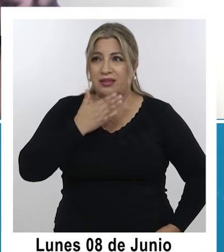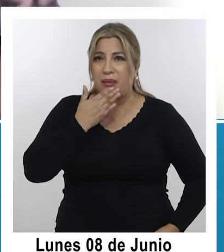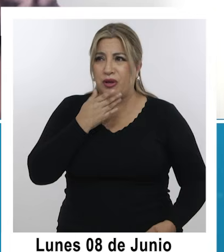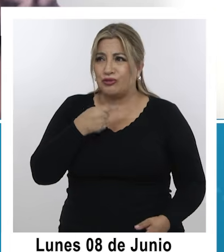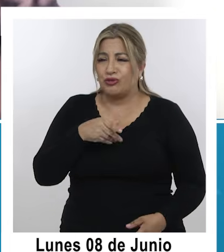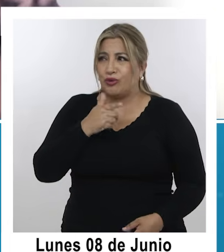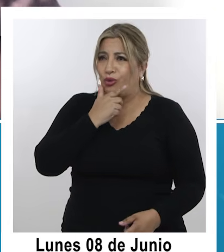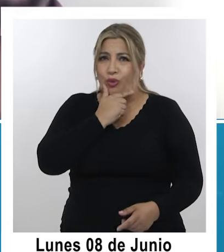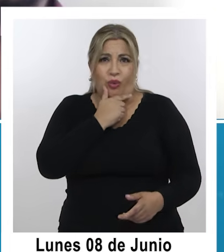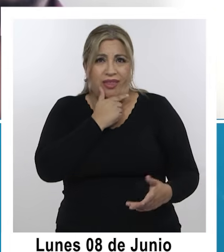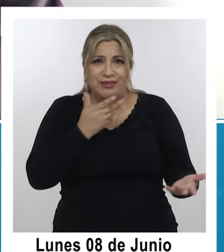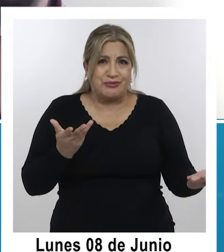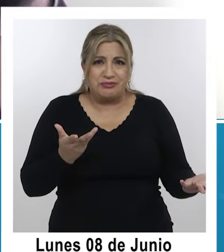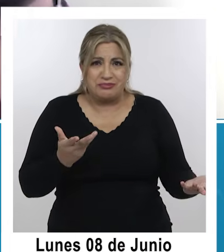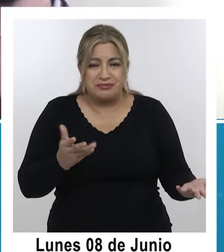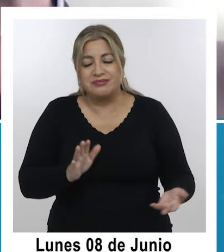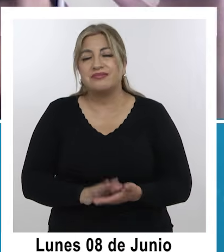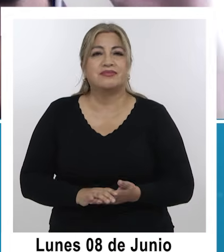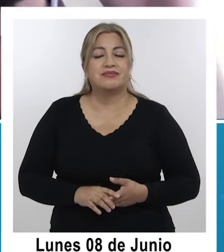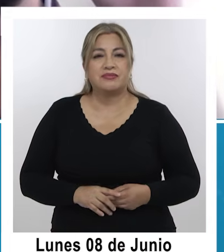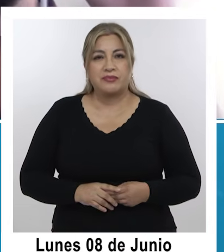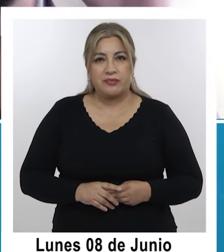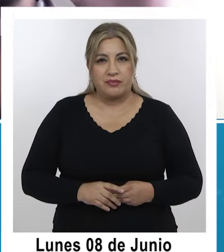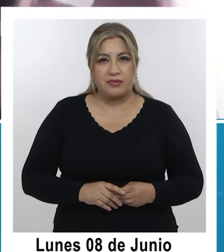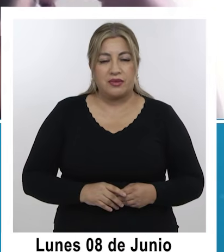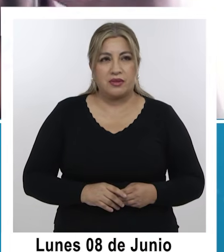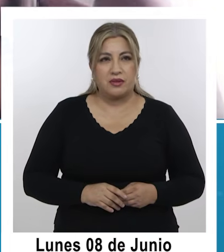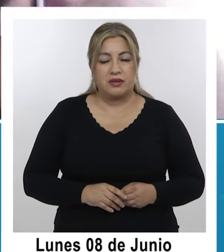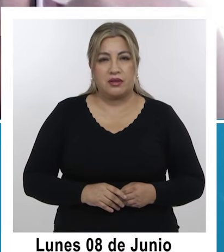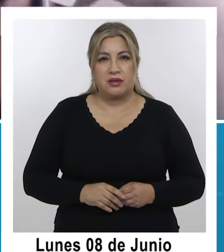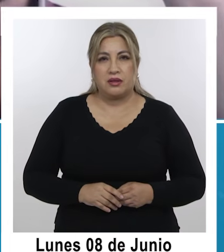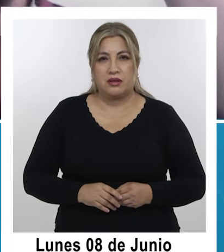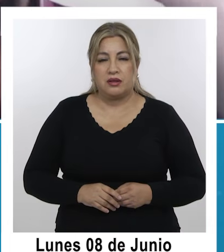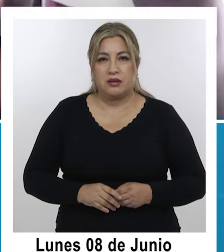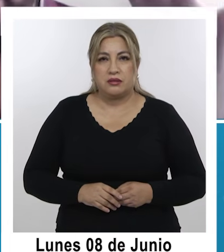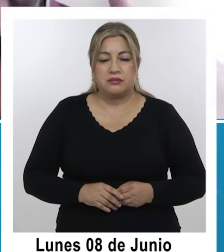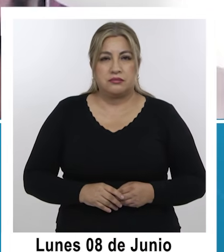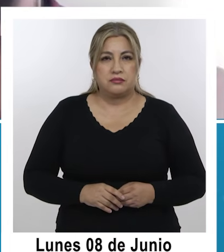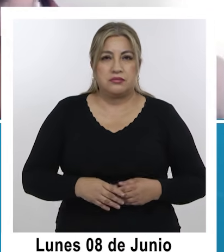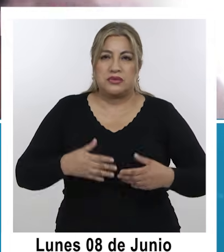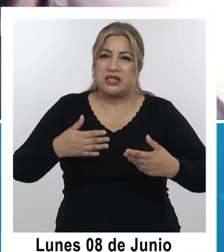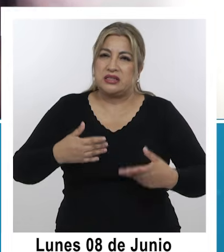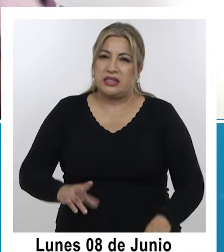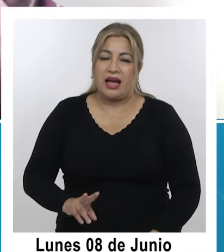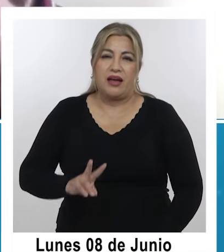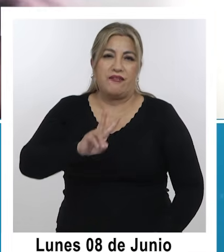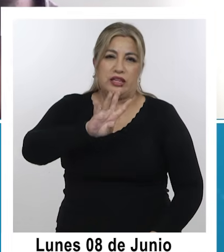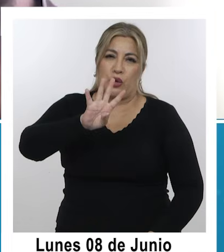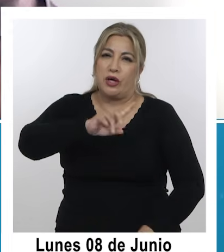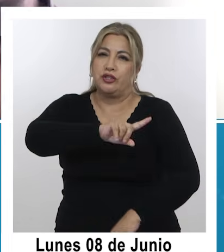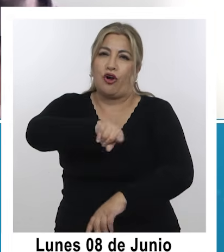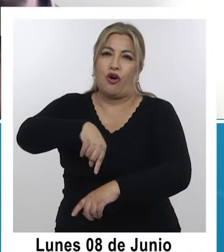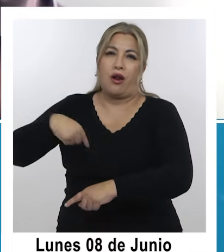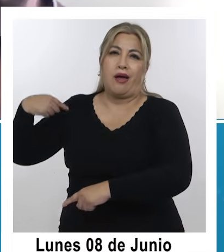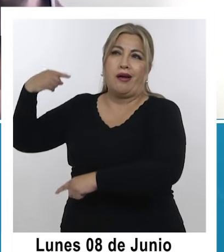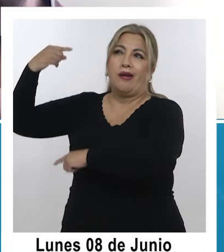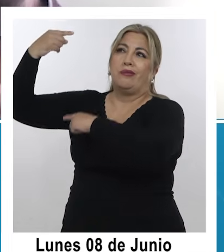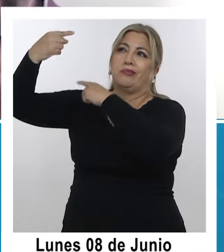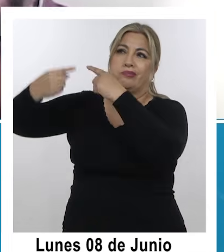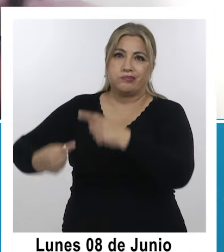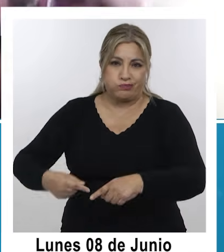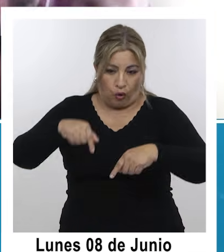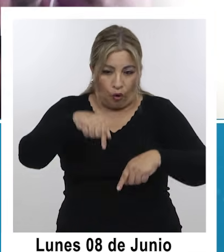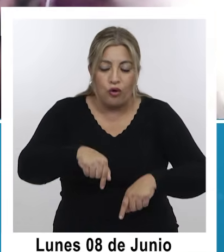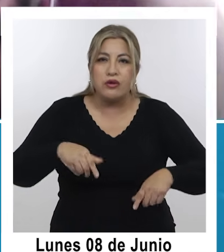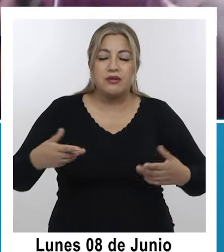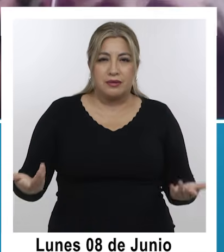incertidumbre también, ¿no? Ujú. Ahora, ya pasaron 24 horas de esto.